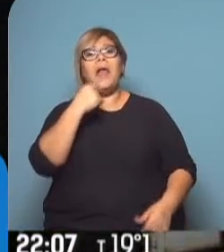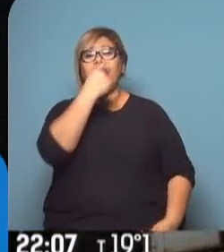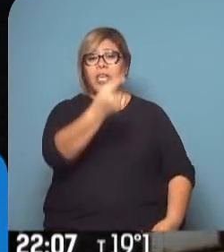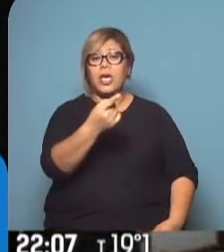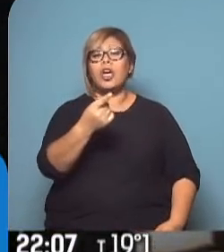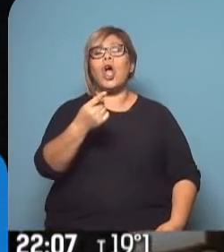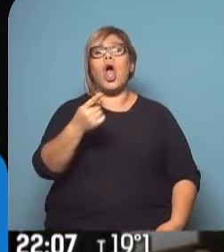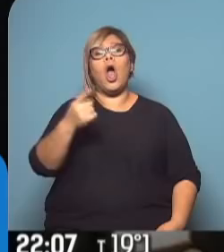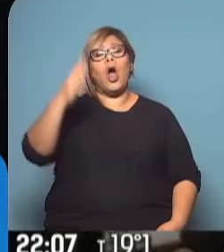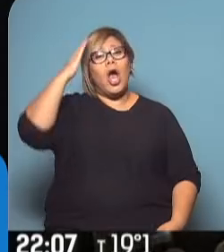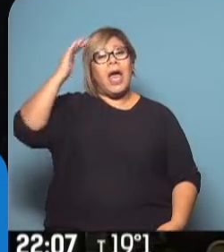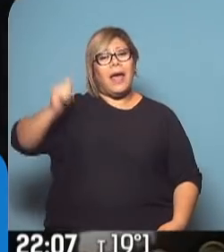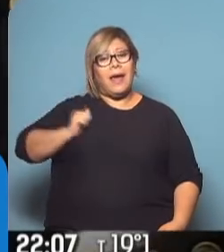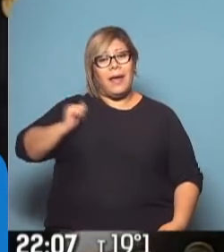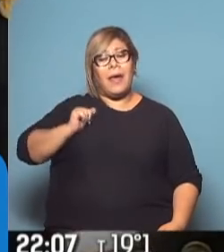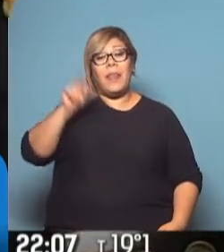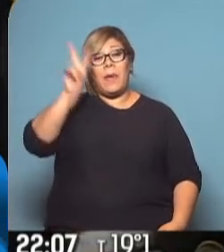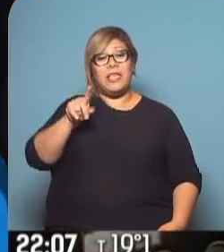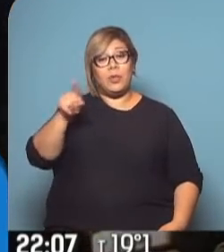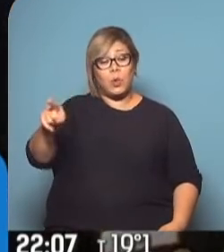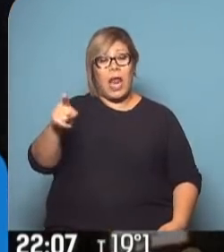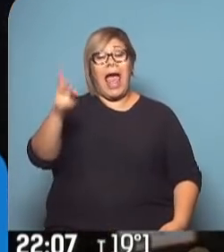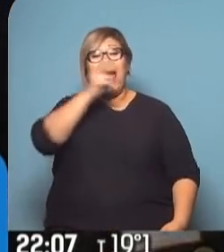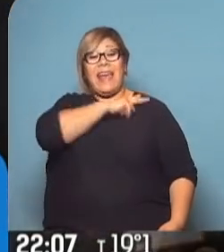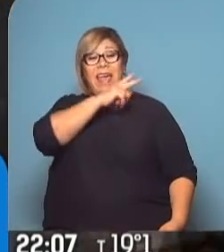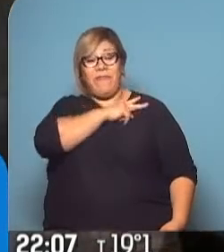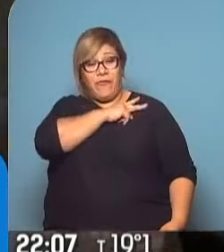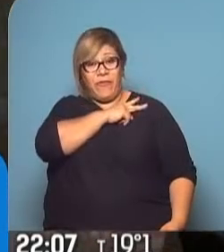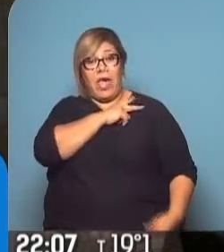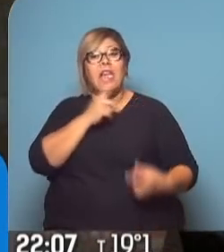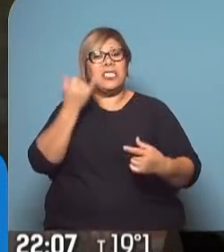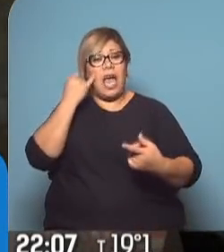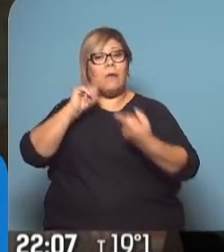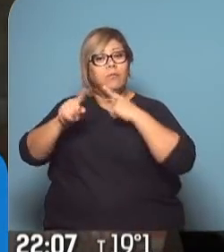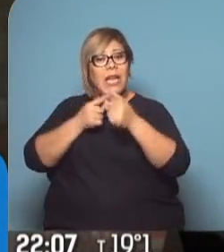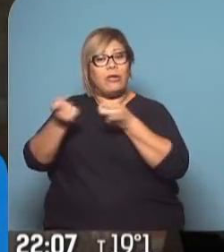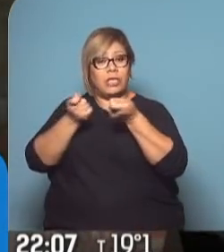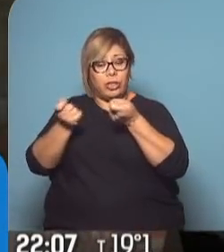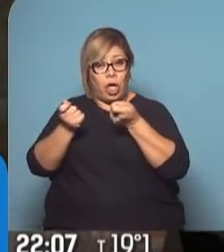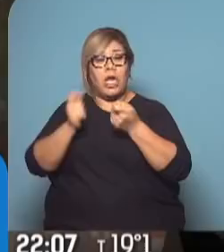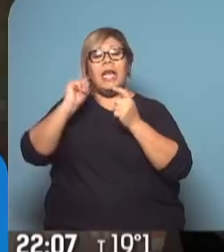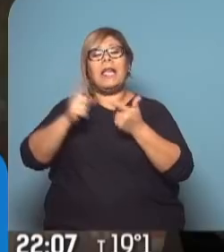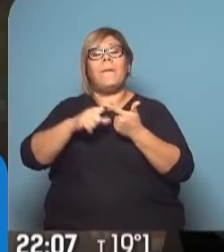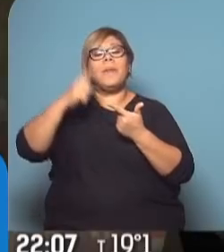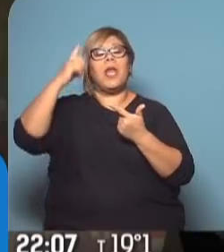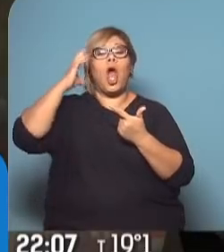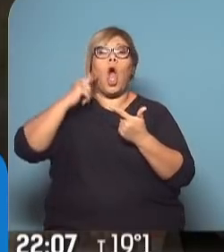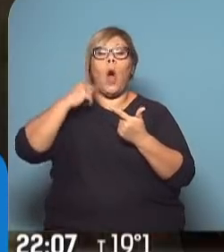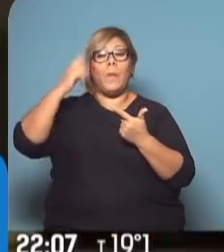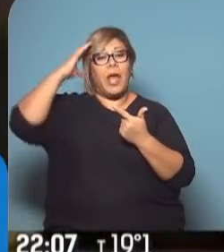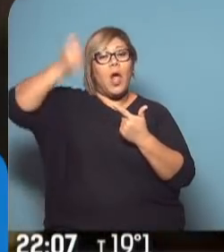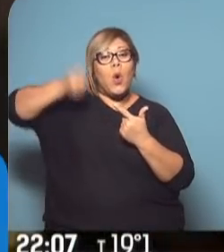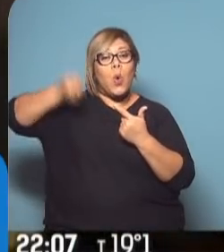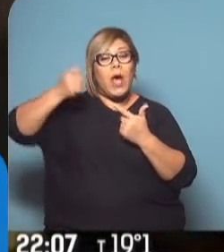en jefe de la Fuerza Armada Nacional Bolivariana, Vladimir Padrino López, el presidente del Tribunal Supremo de Justicia, Michael Moreno, y